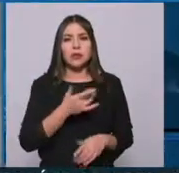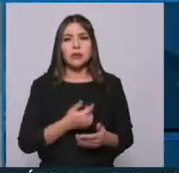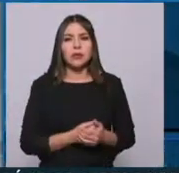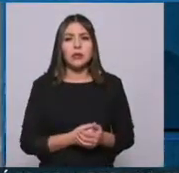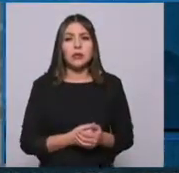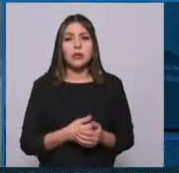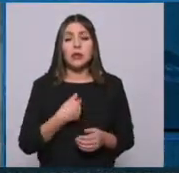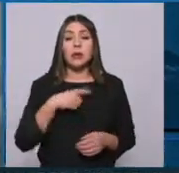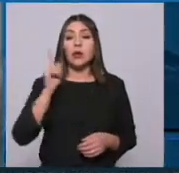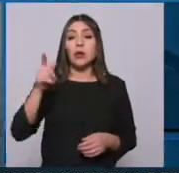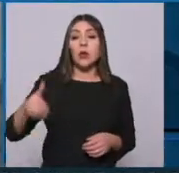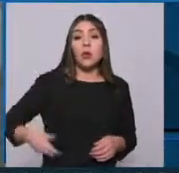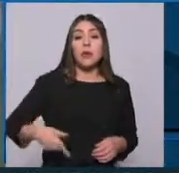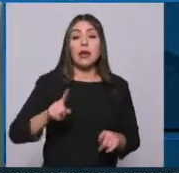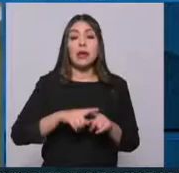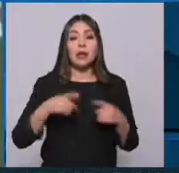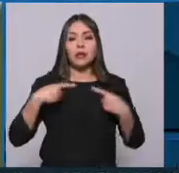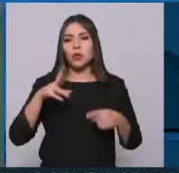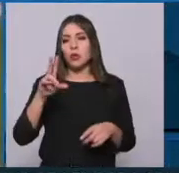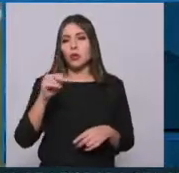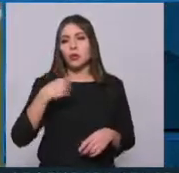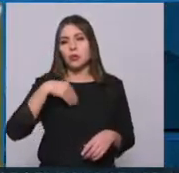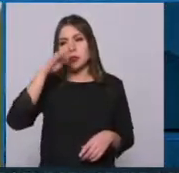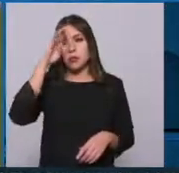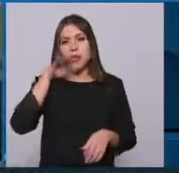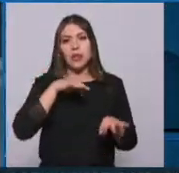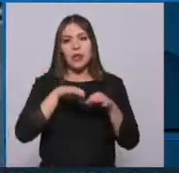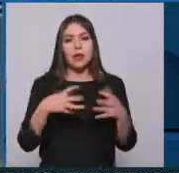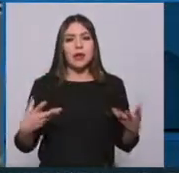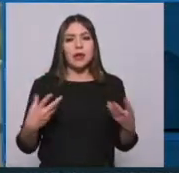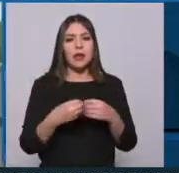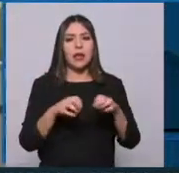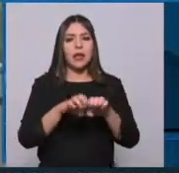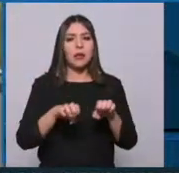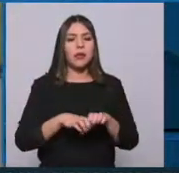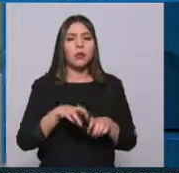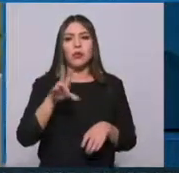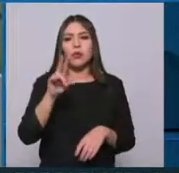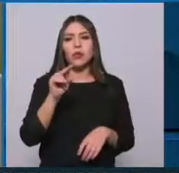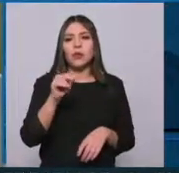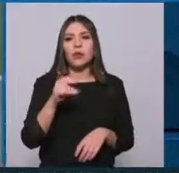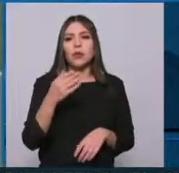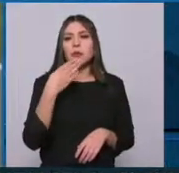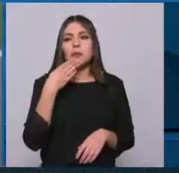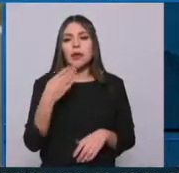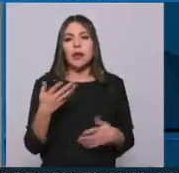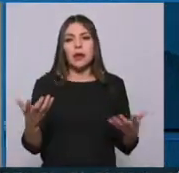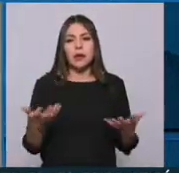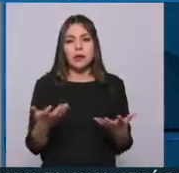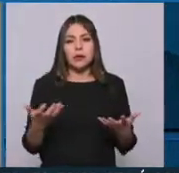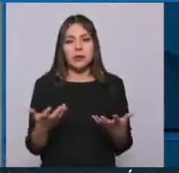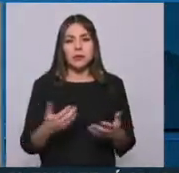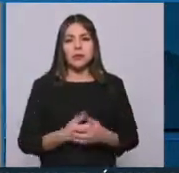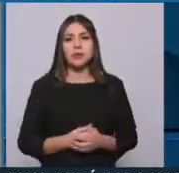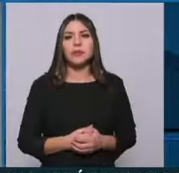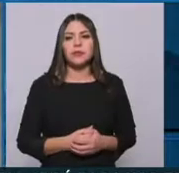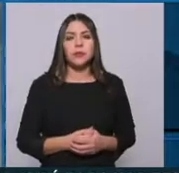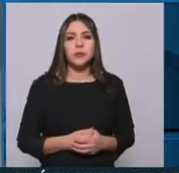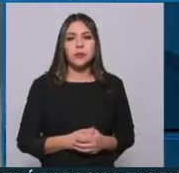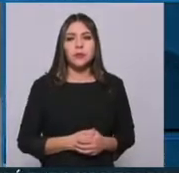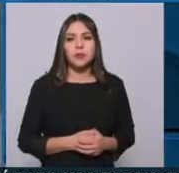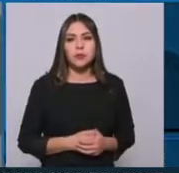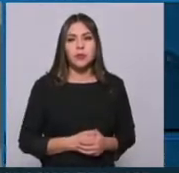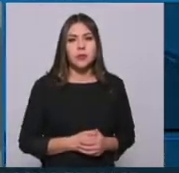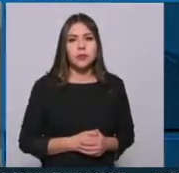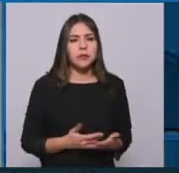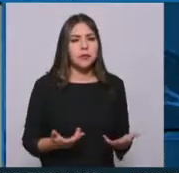no quiero echarle la culpa a nadie, siento que fue un trabajo en equipo que no supimos muy bien realizar,